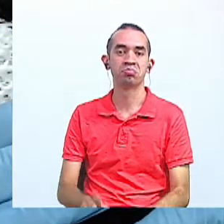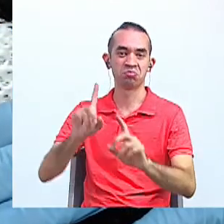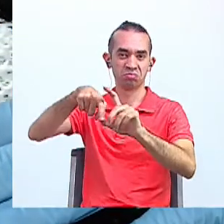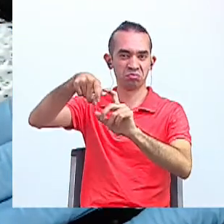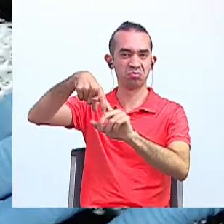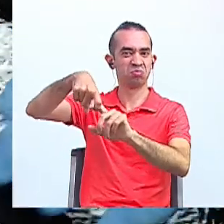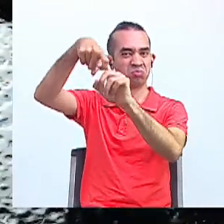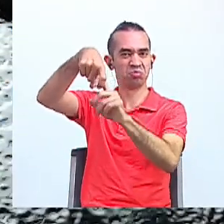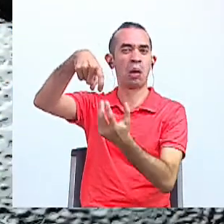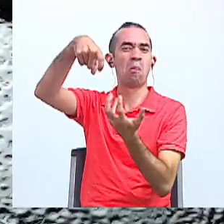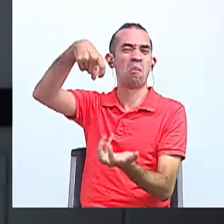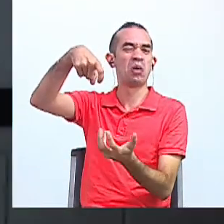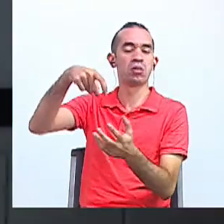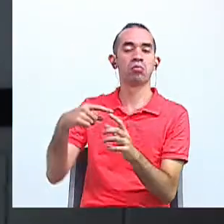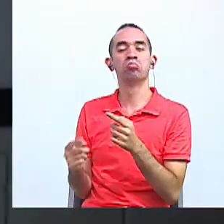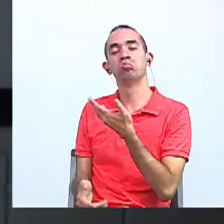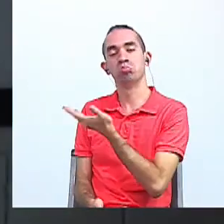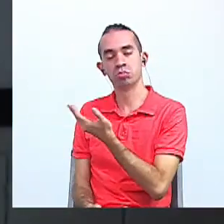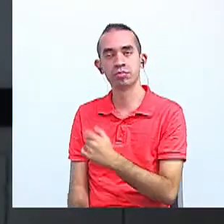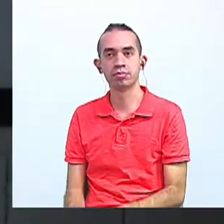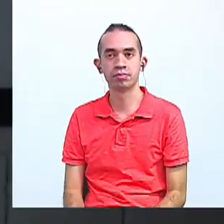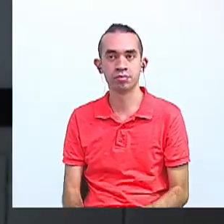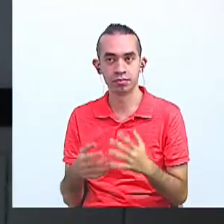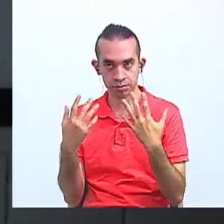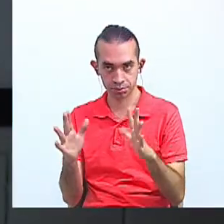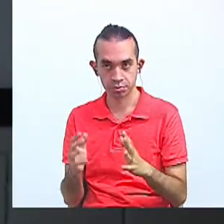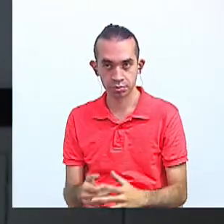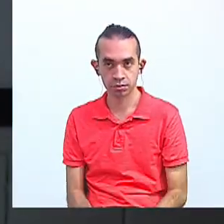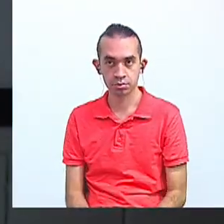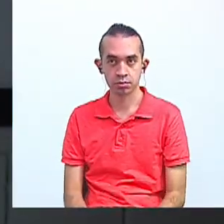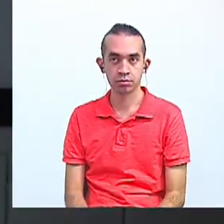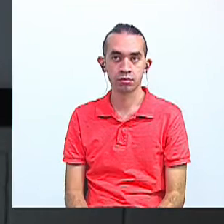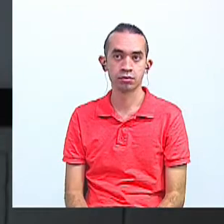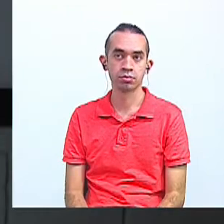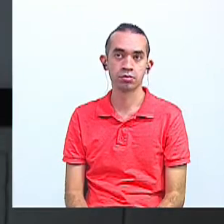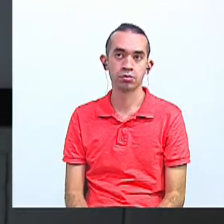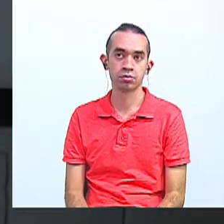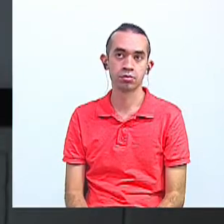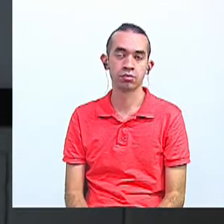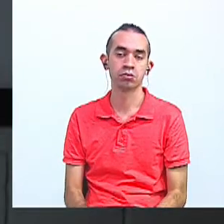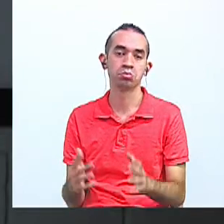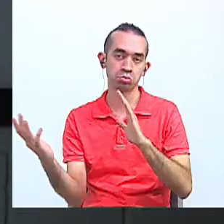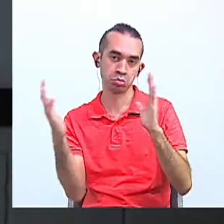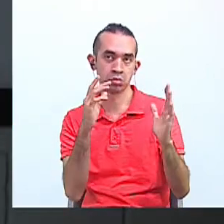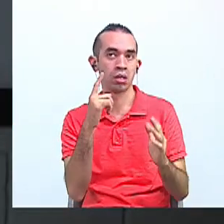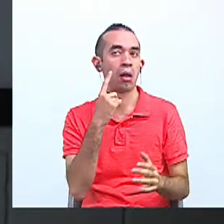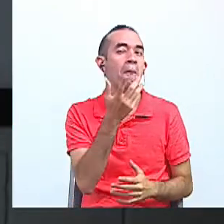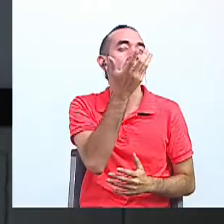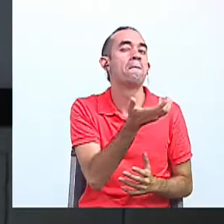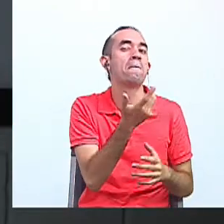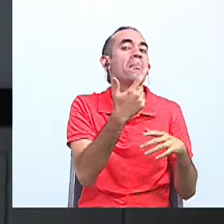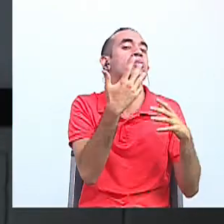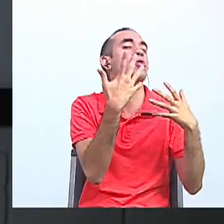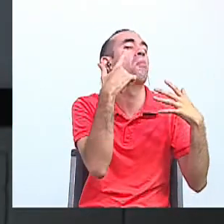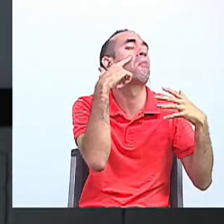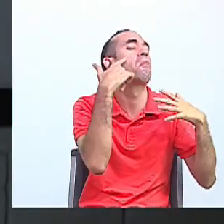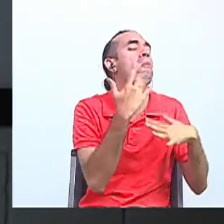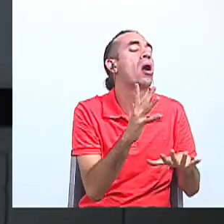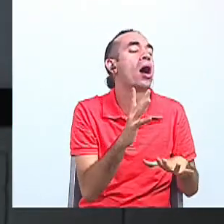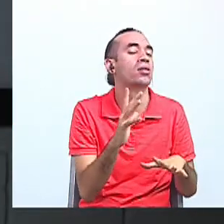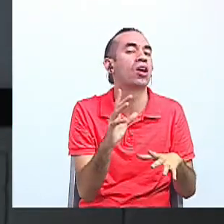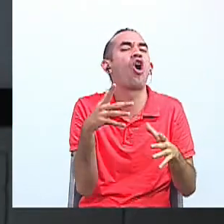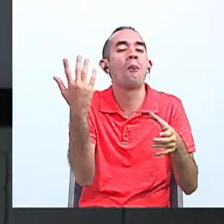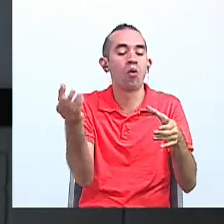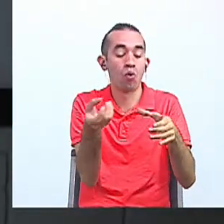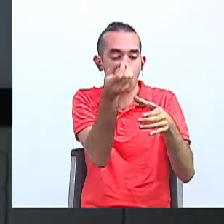aire. Ahora vamos a comparar esto con el peso aparente, es decir, dentro del fluido, y